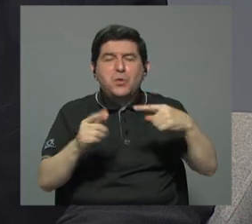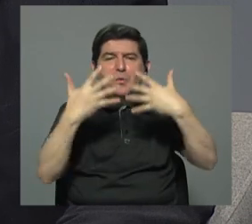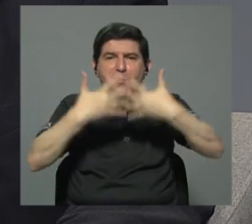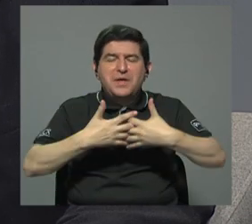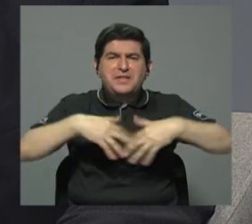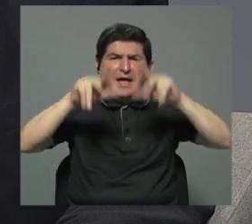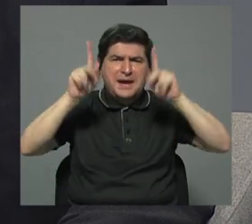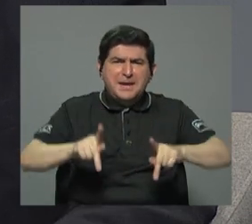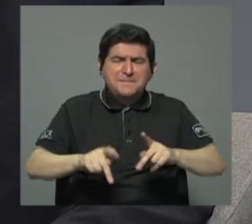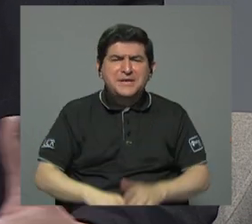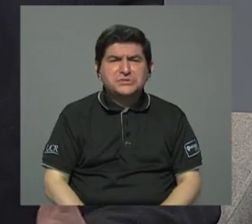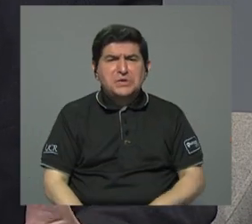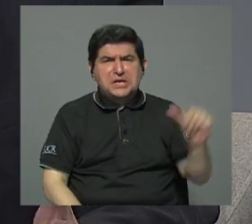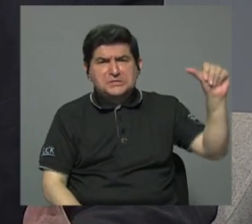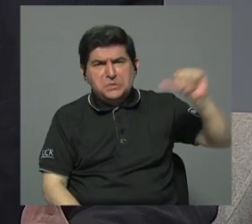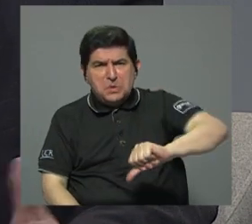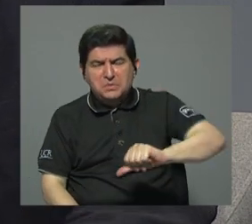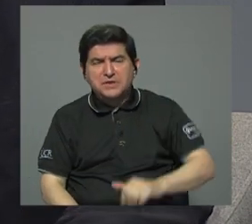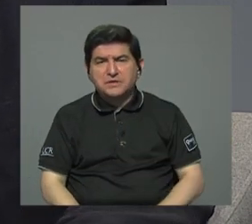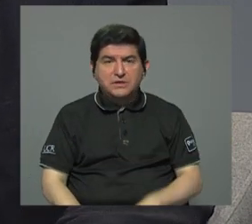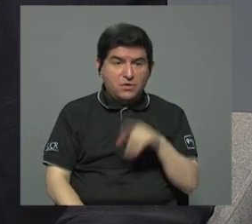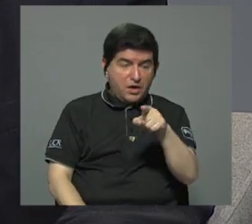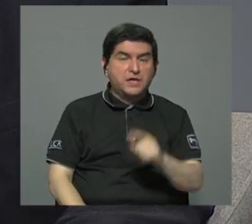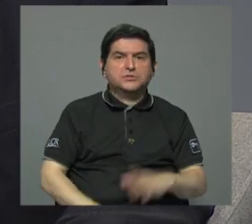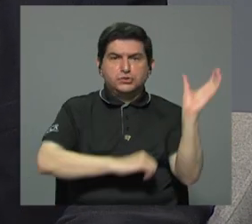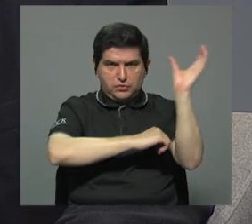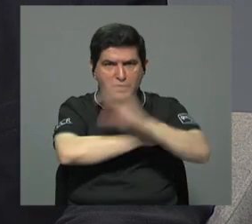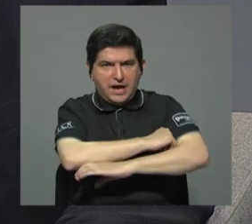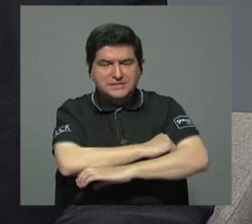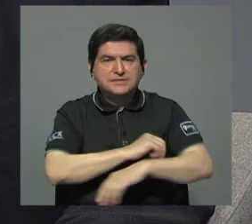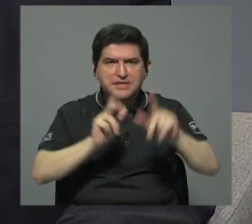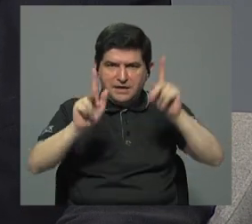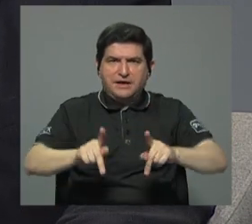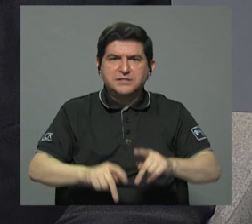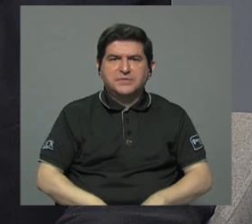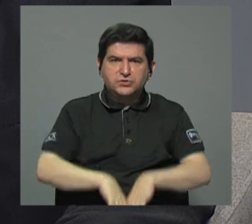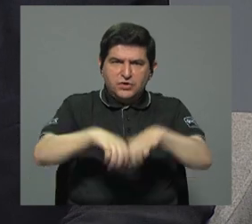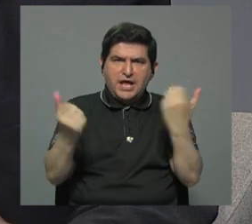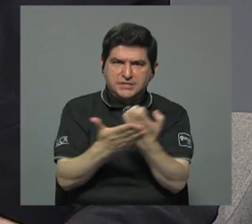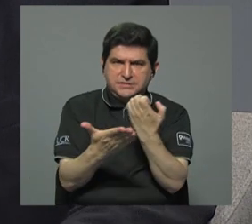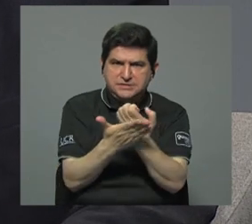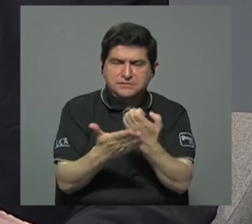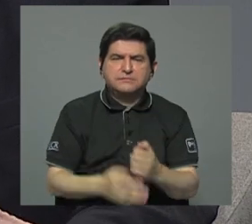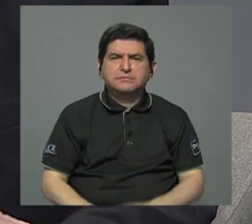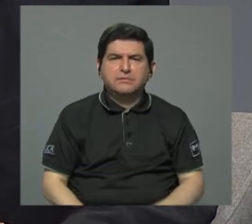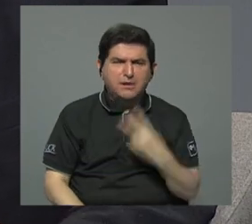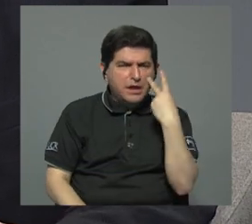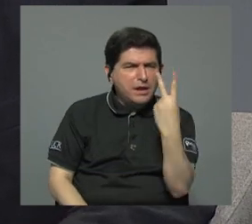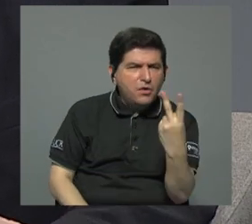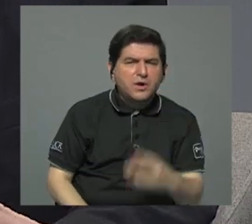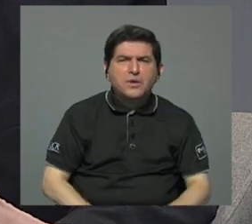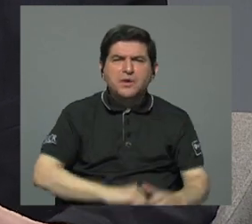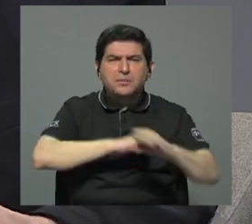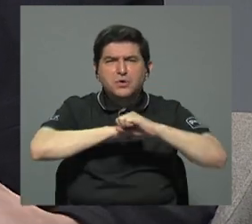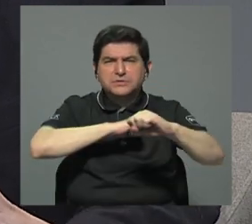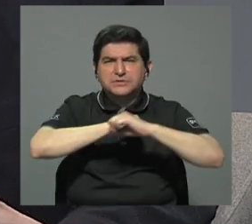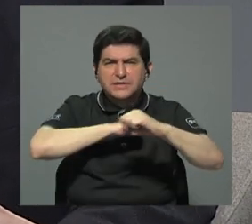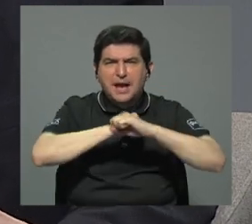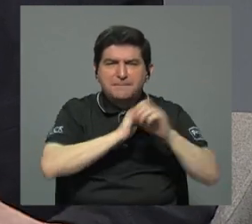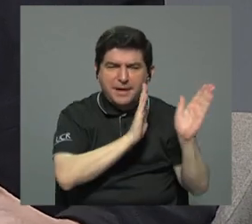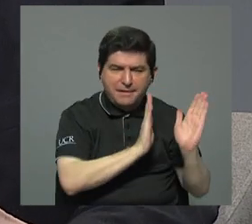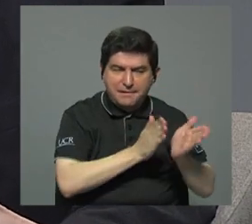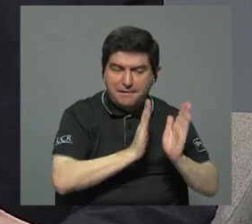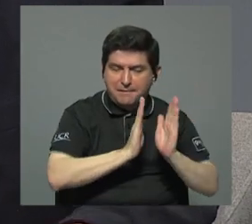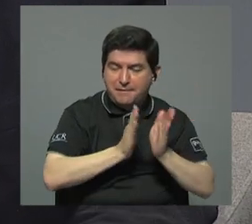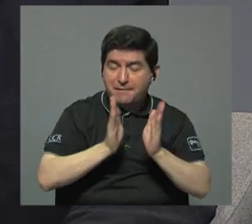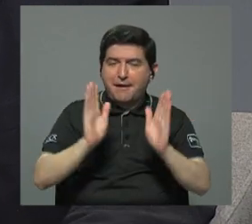que perdió. Sí, eso es lo que está condenando a la ruina a la gente. Y lo que sí vemos es una campaña muy organizada